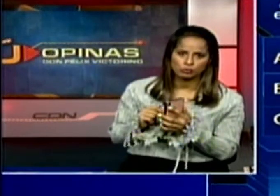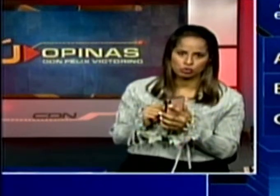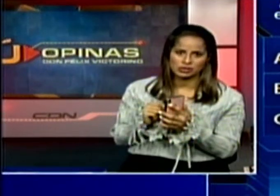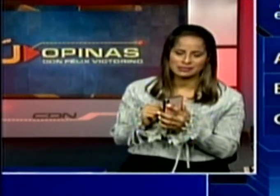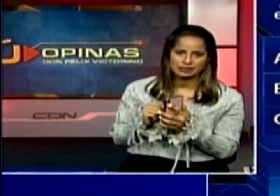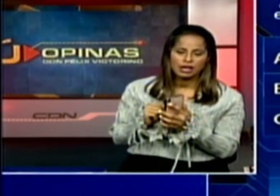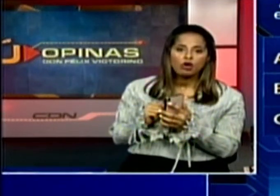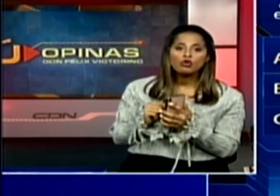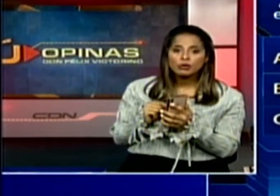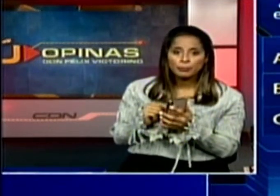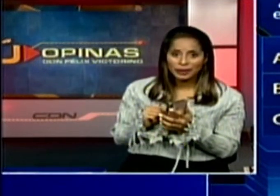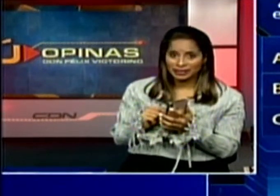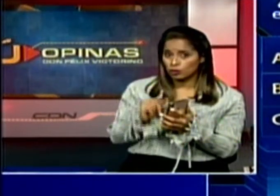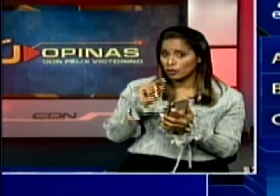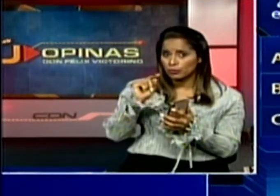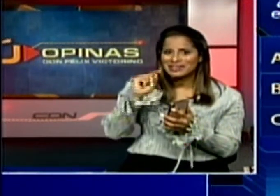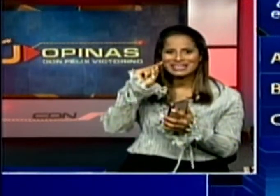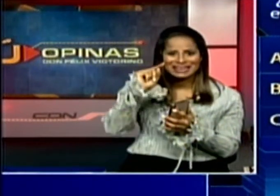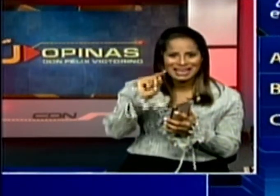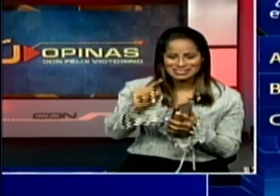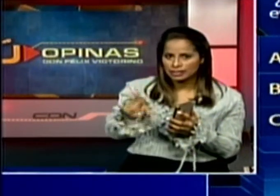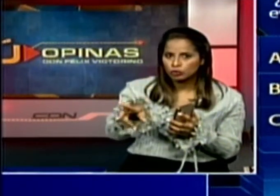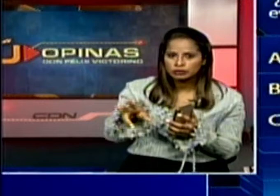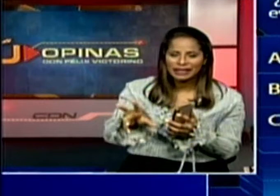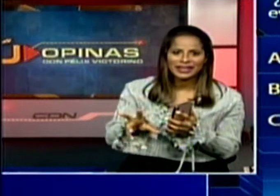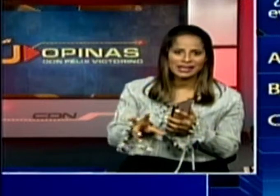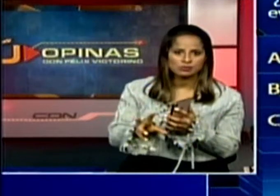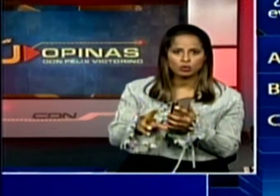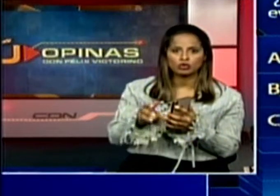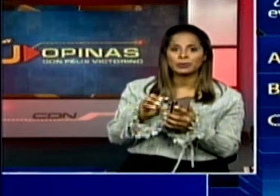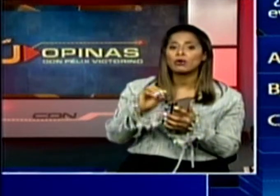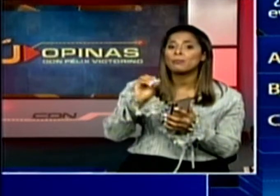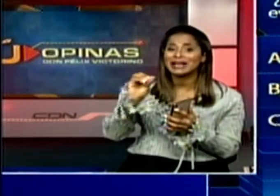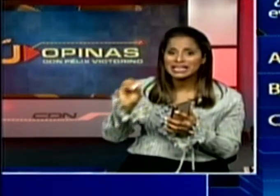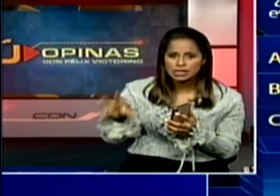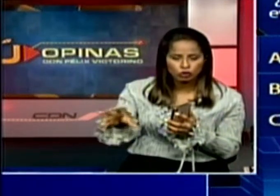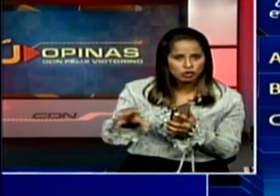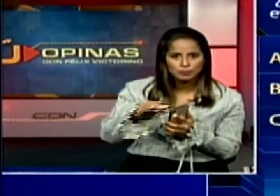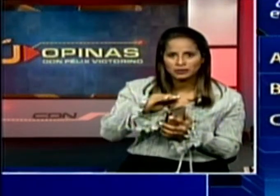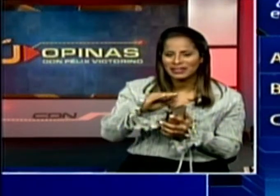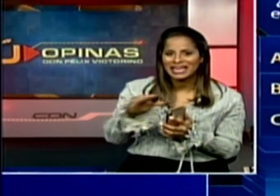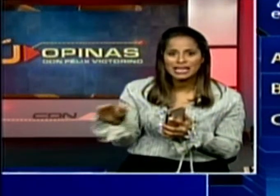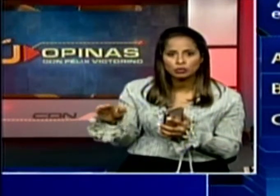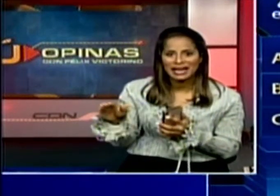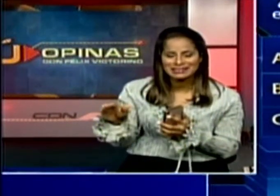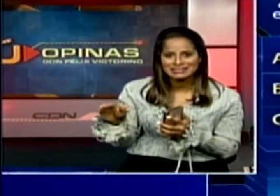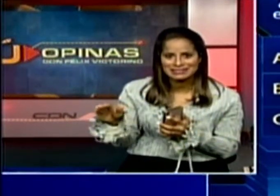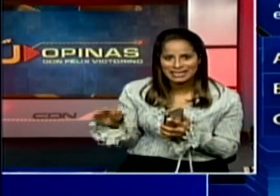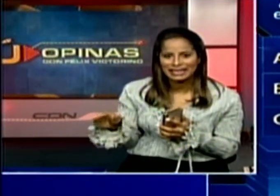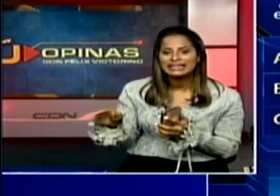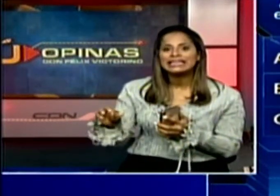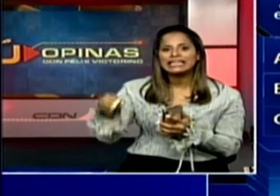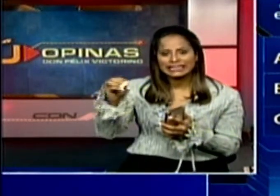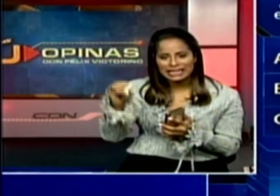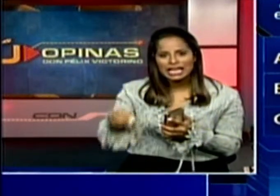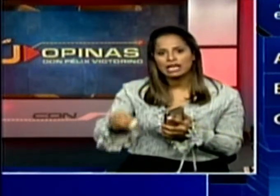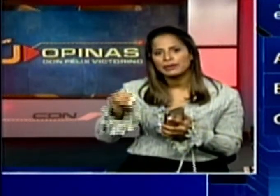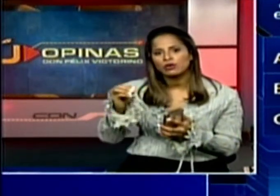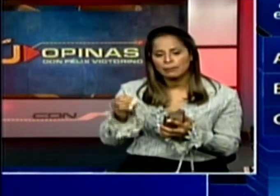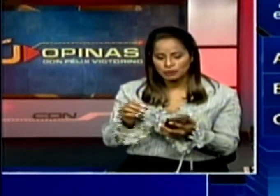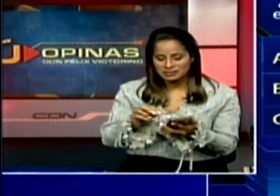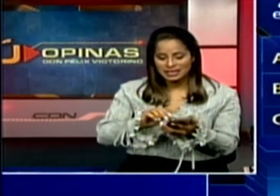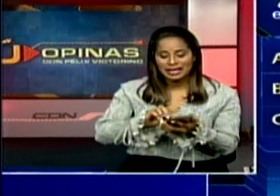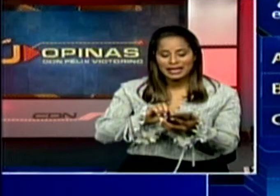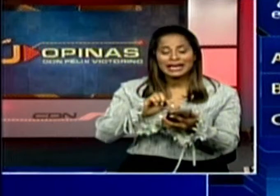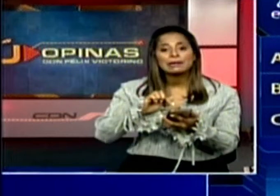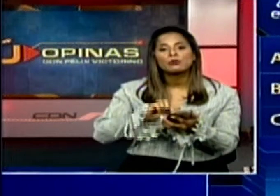hacer denuncias. Uno puede, cuando ve esa clase de juntaderas, cuando vea un peligro, no importa de qué naturaleza sea y que tenga que ver con